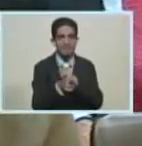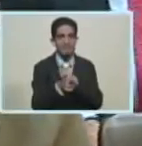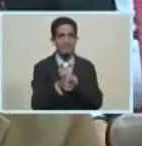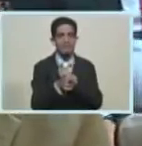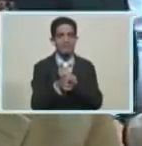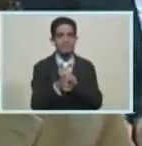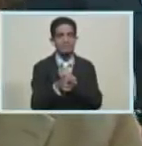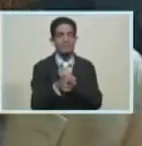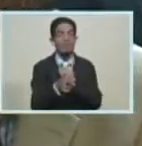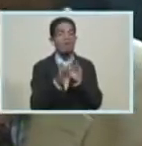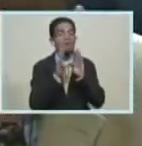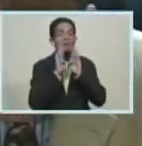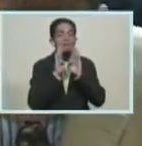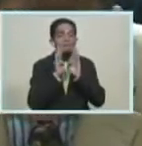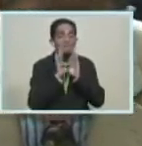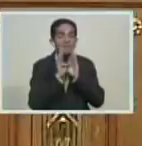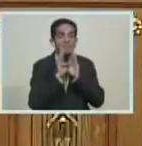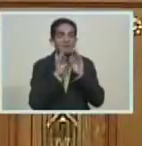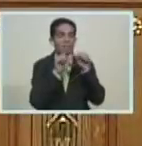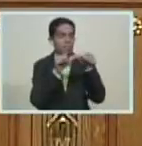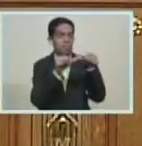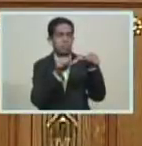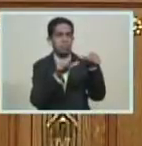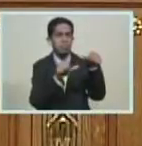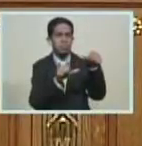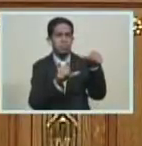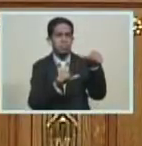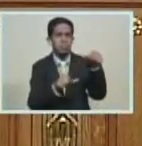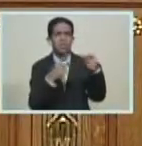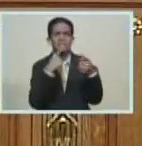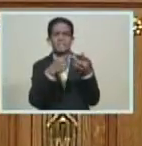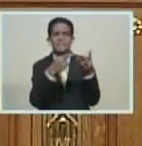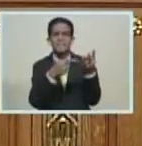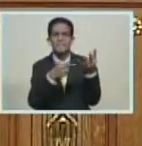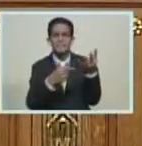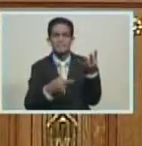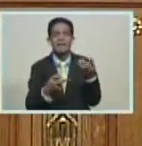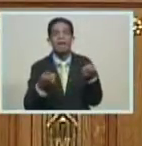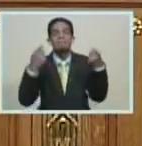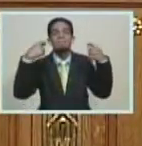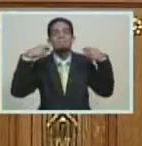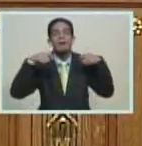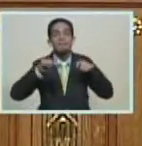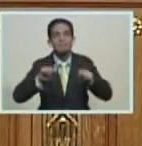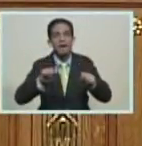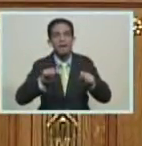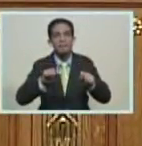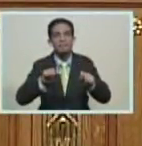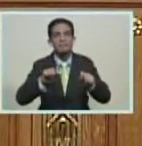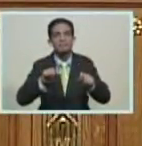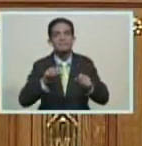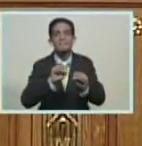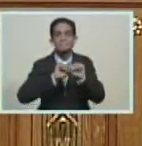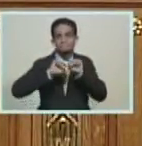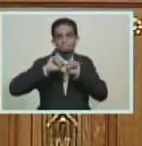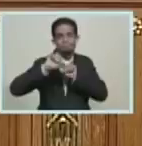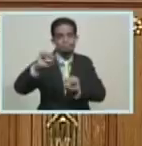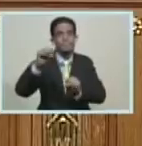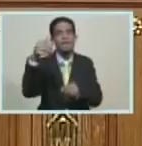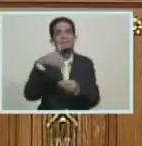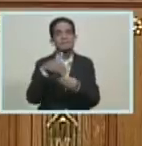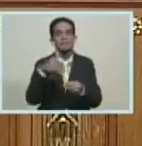Han confesado toda su trama para intentar evitar las elecciones del 20 de mayo.